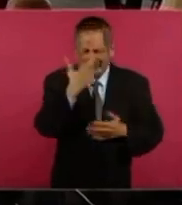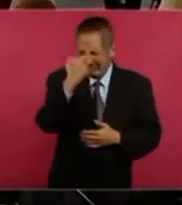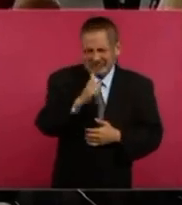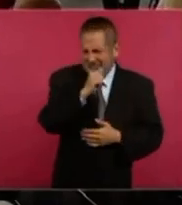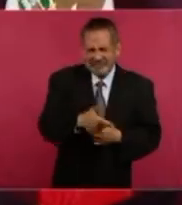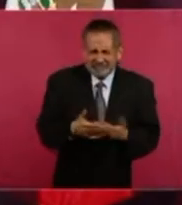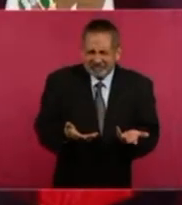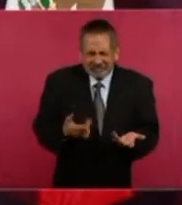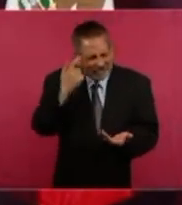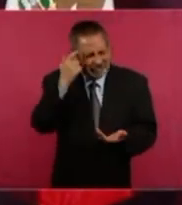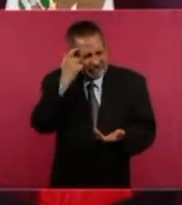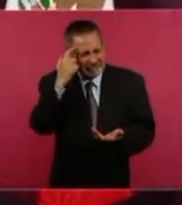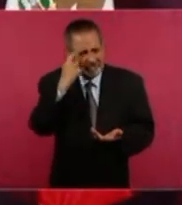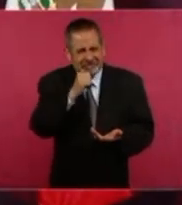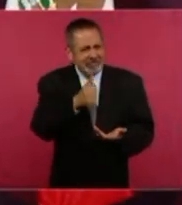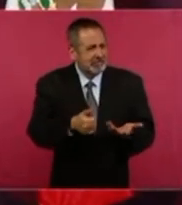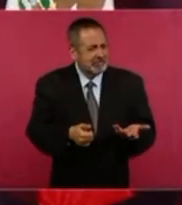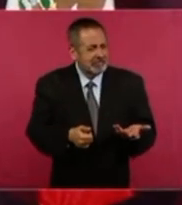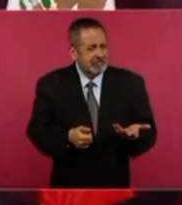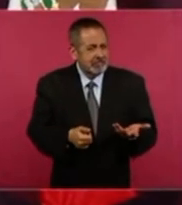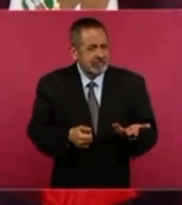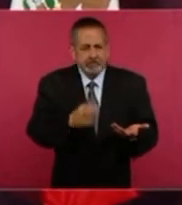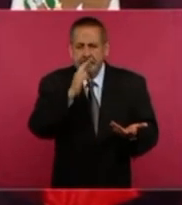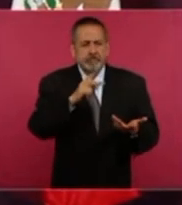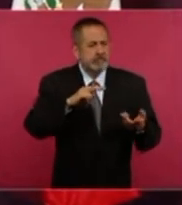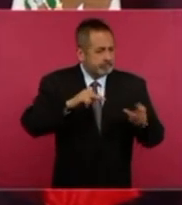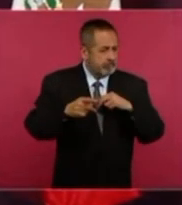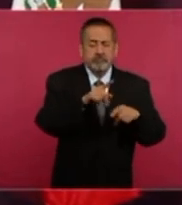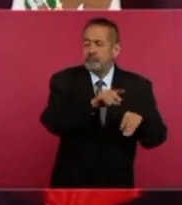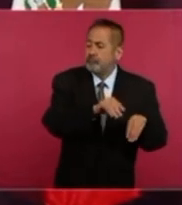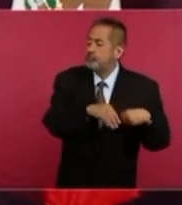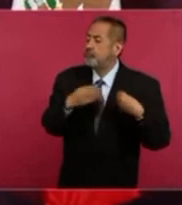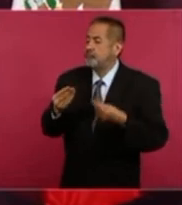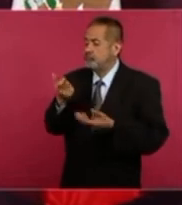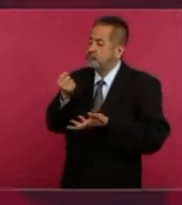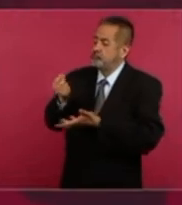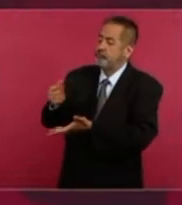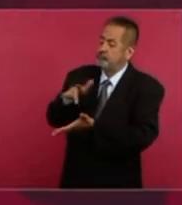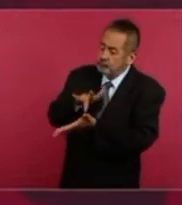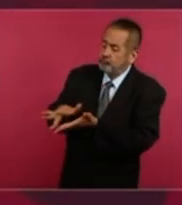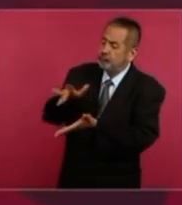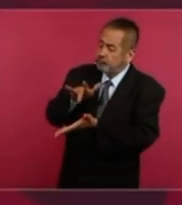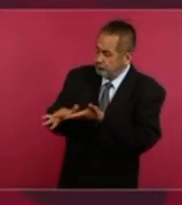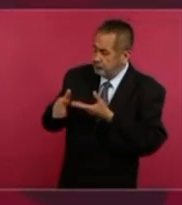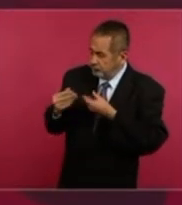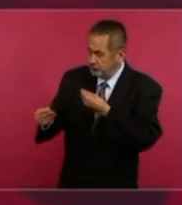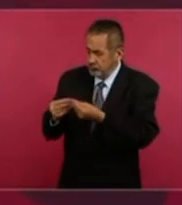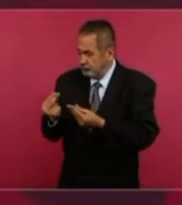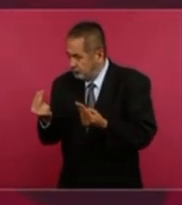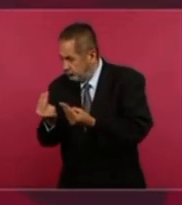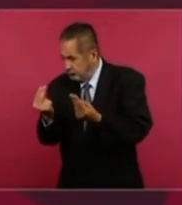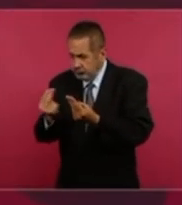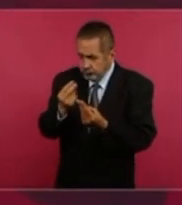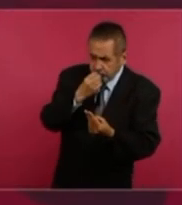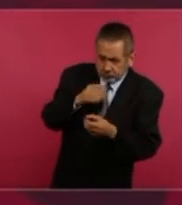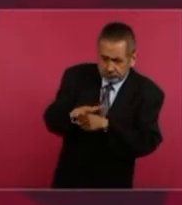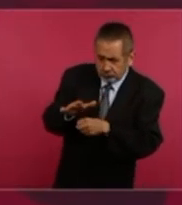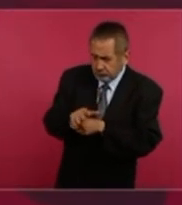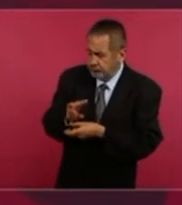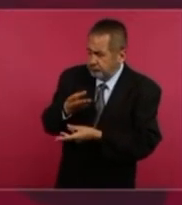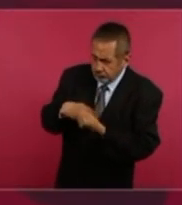Y no se apoya a la gente que necesita lo básico, que